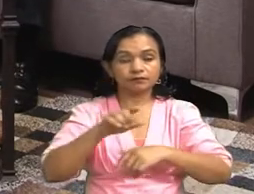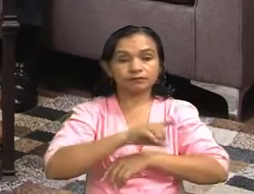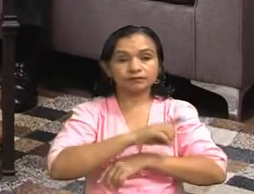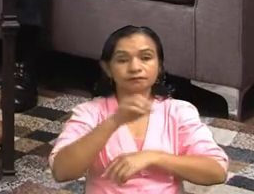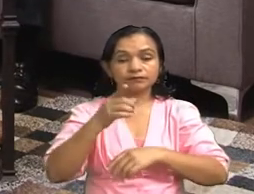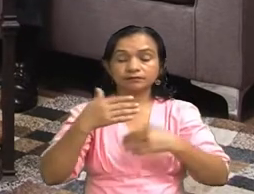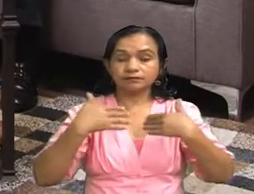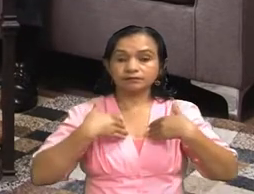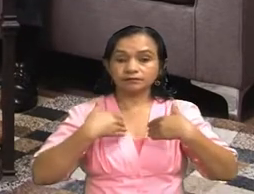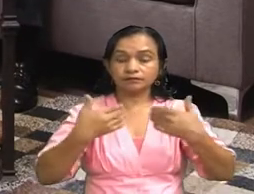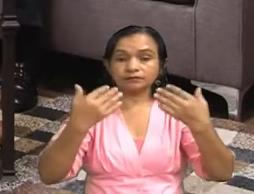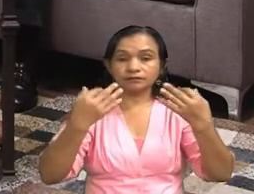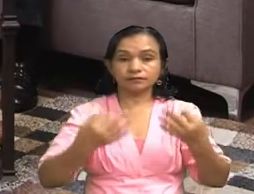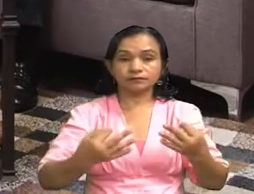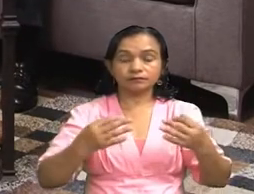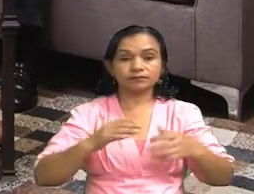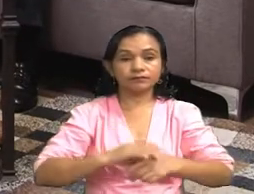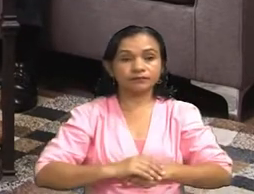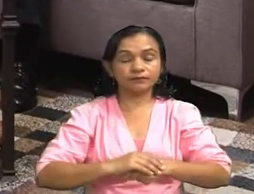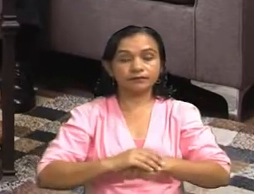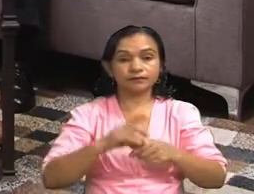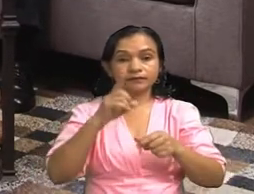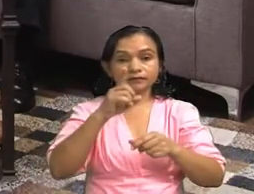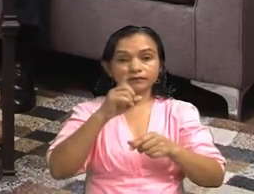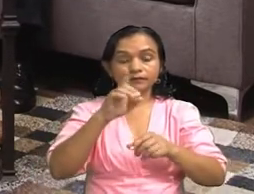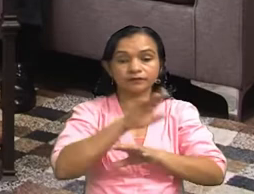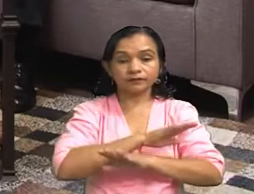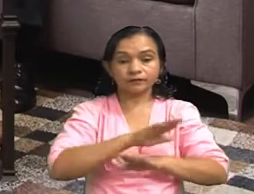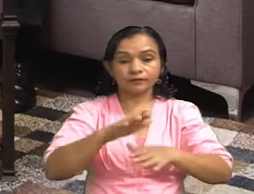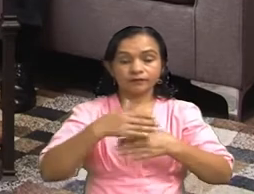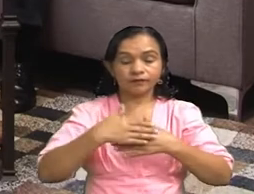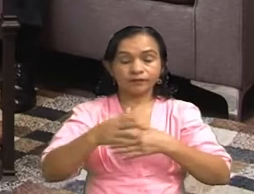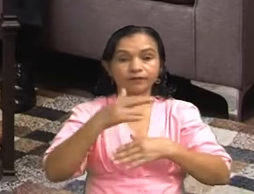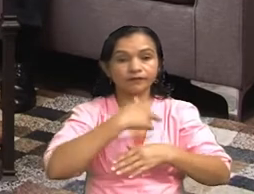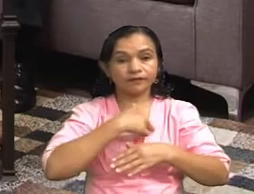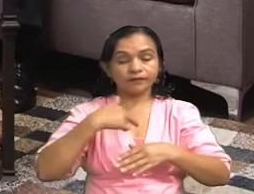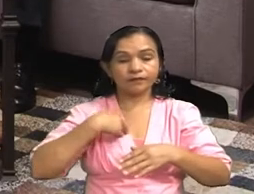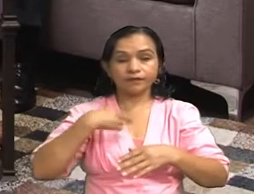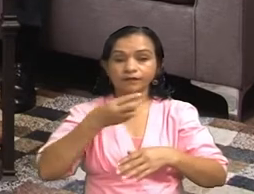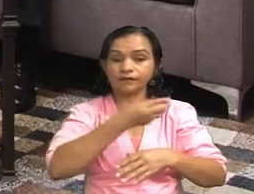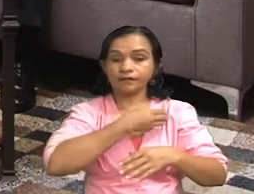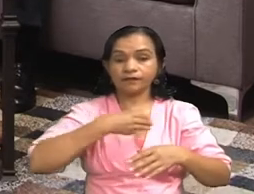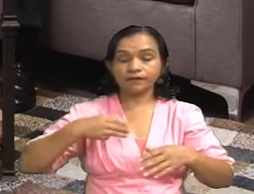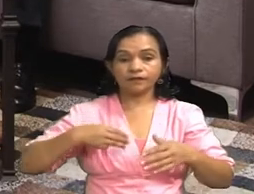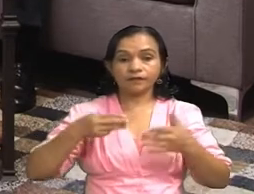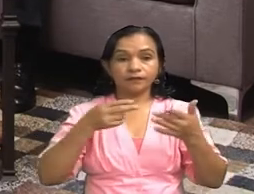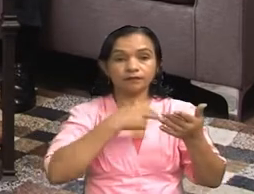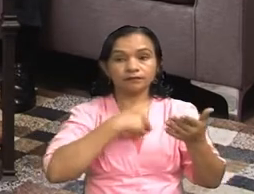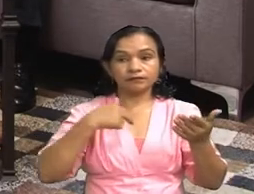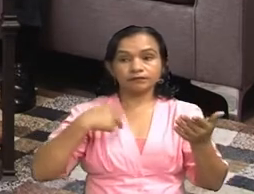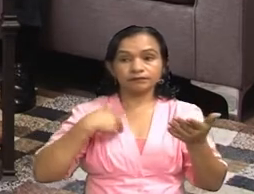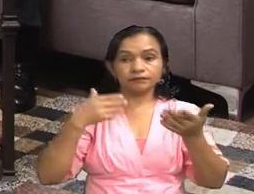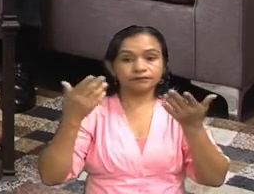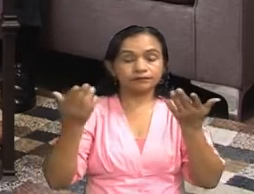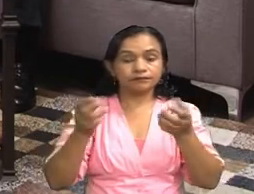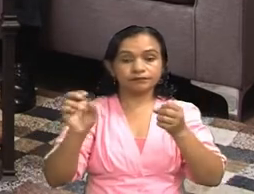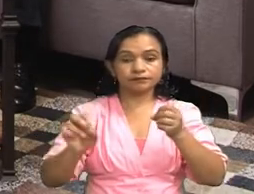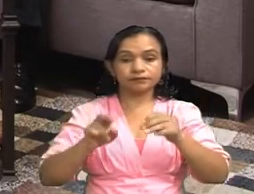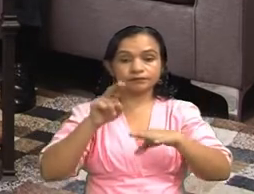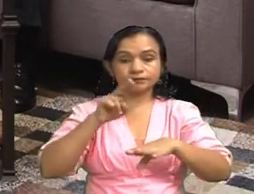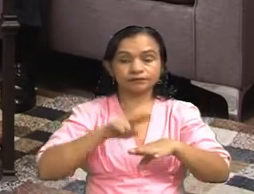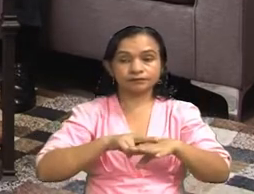sanidad? El último censo que hace el Ministerio Agropecuario lo realiza a nivel nacional y